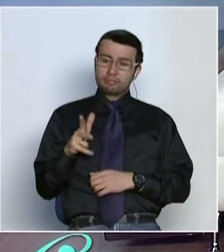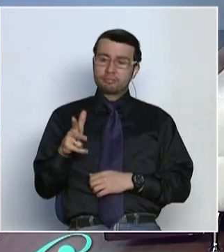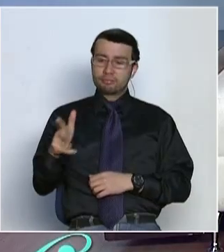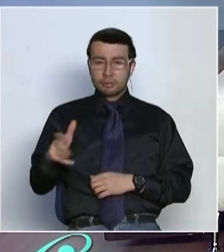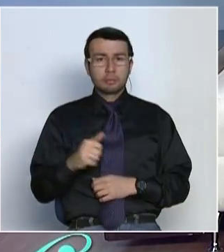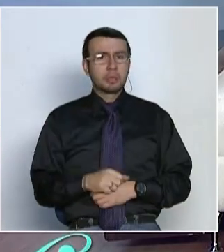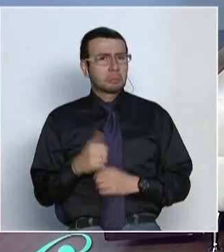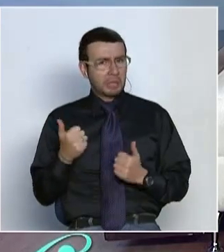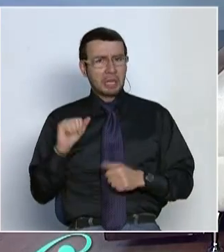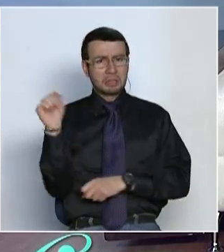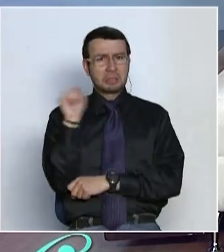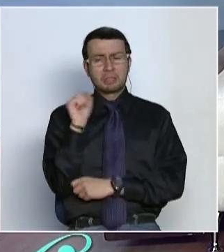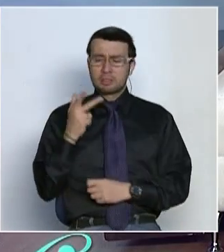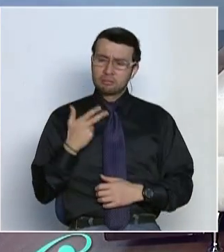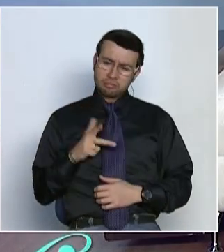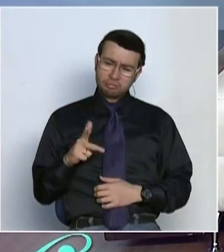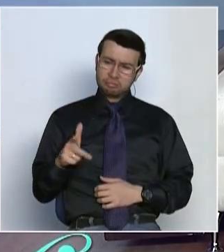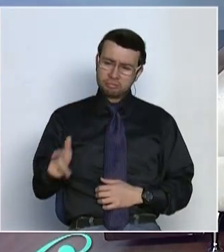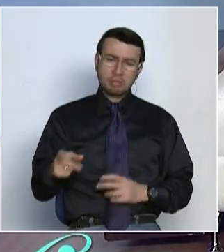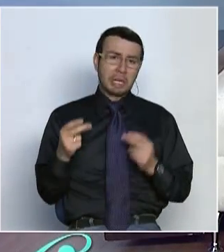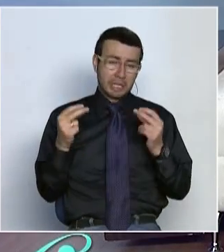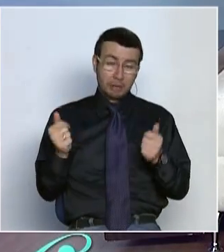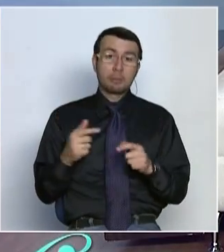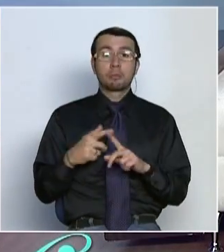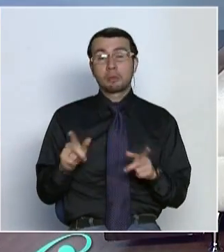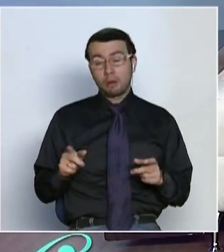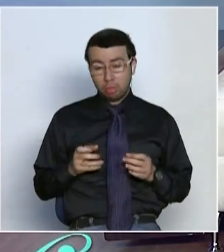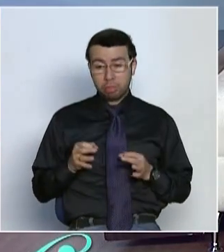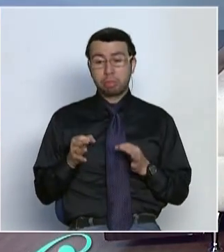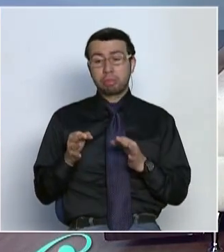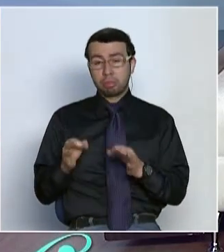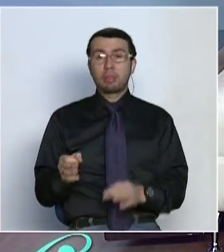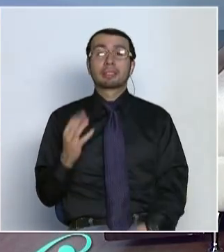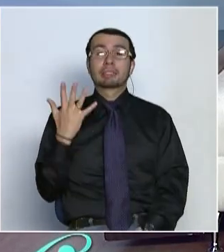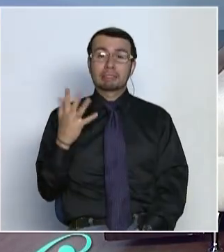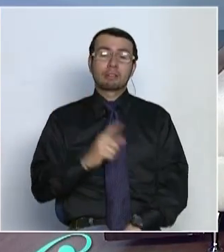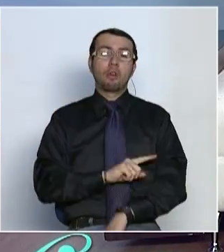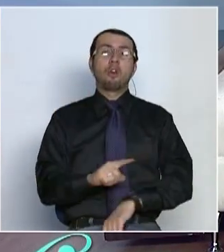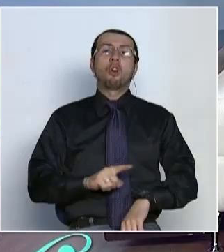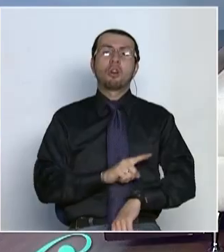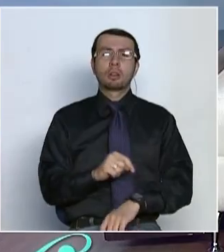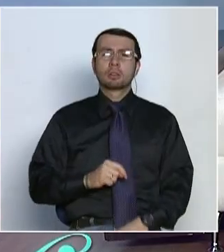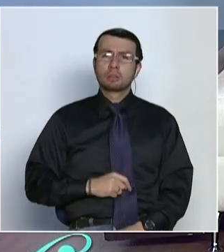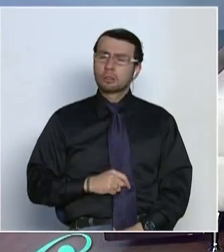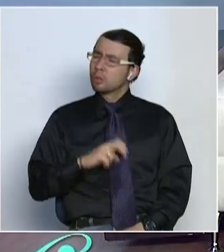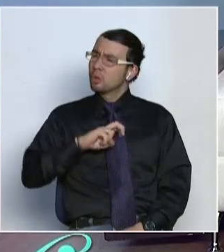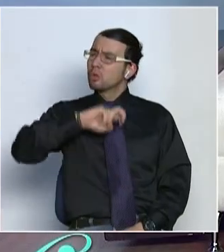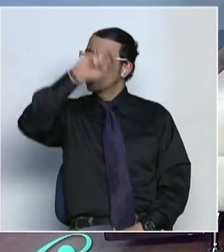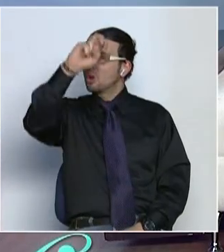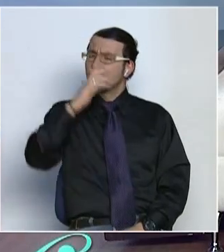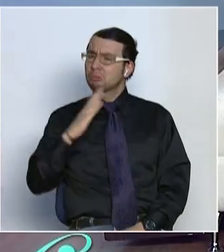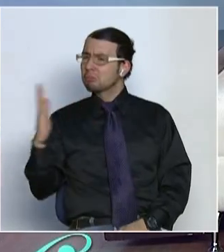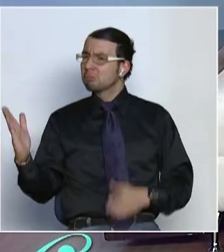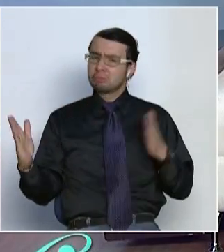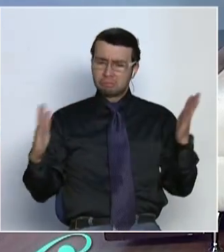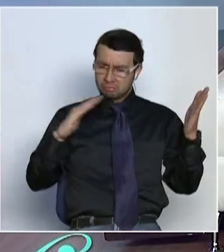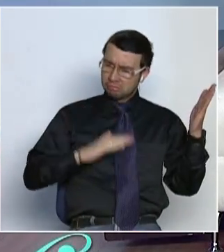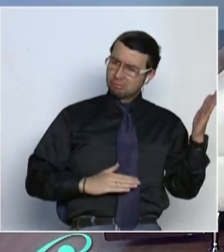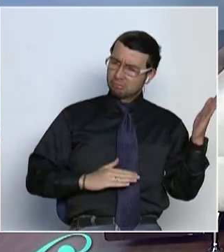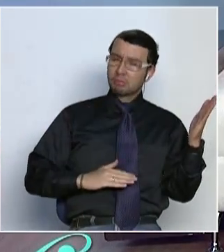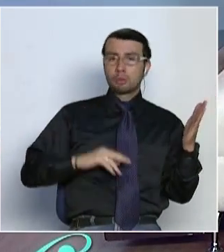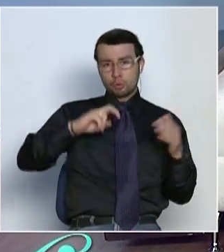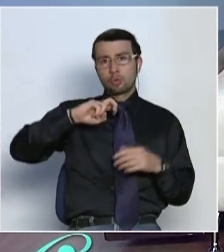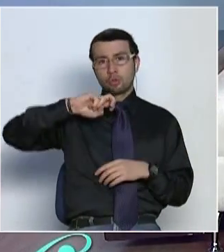es muy buena, pues llega uno muy rápido, pero de todas maneras son 5 horas. ¿Hacia el norte, hacia un lado, Hacia el